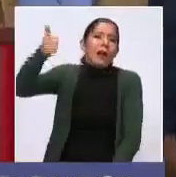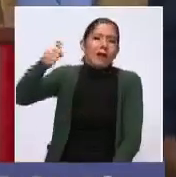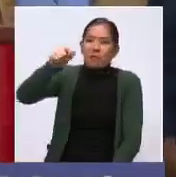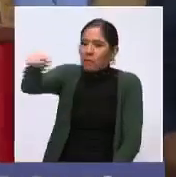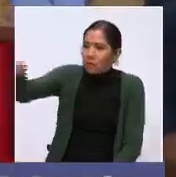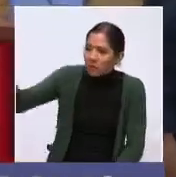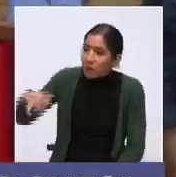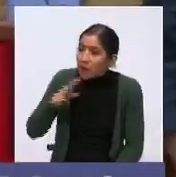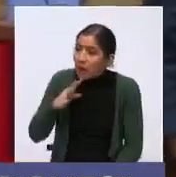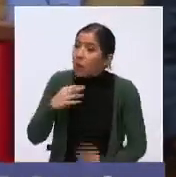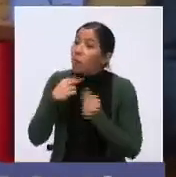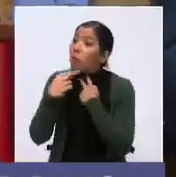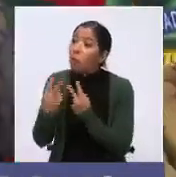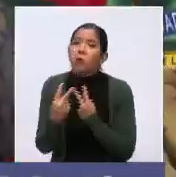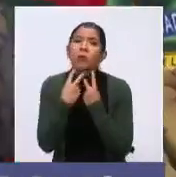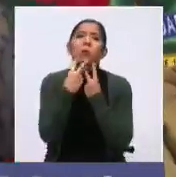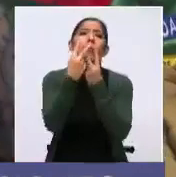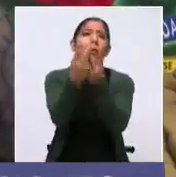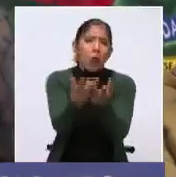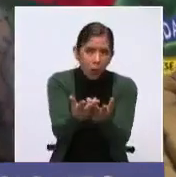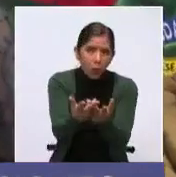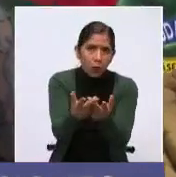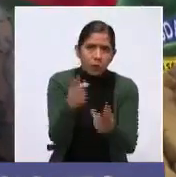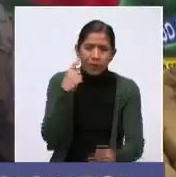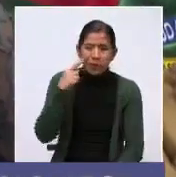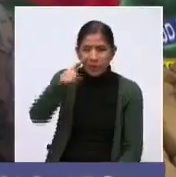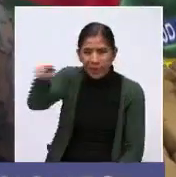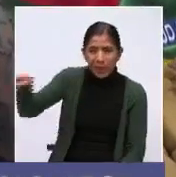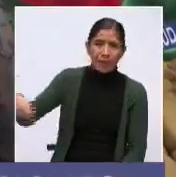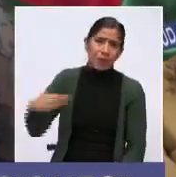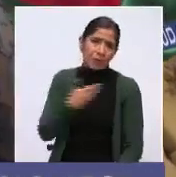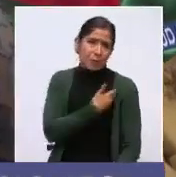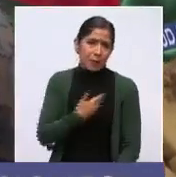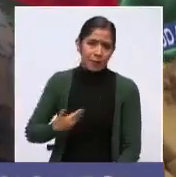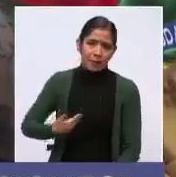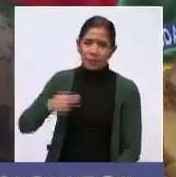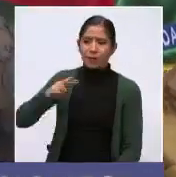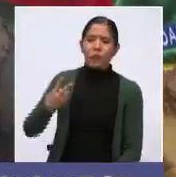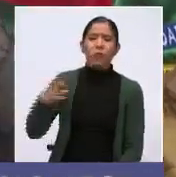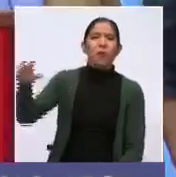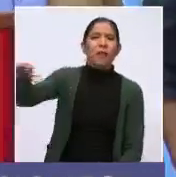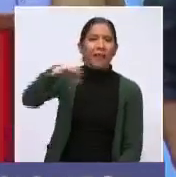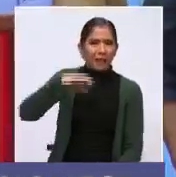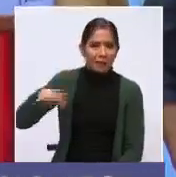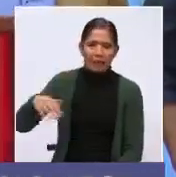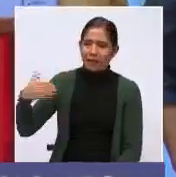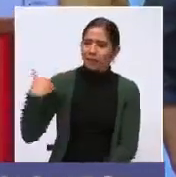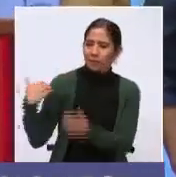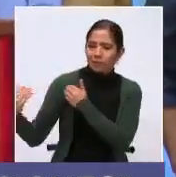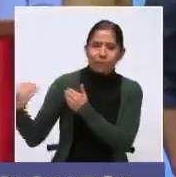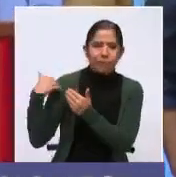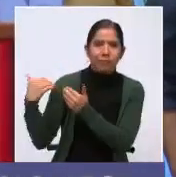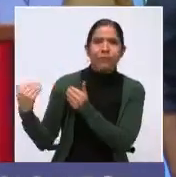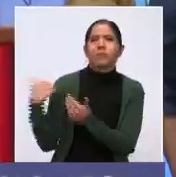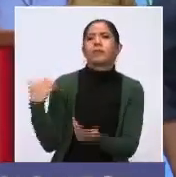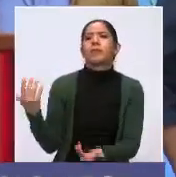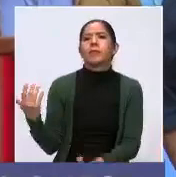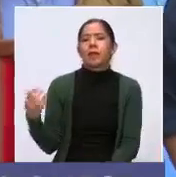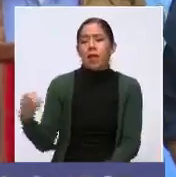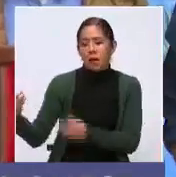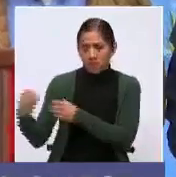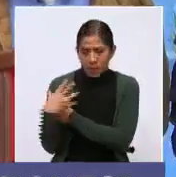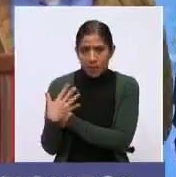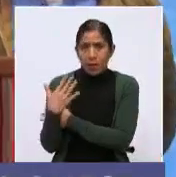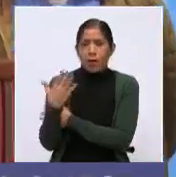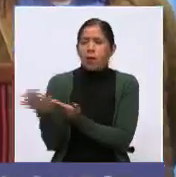la población. Son los presidentes que denuncian, son los presidentes que están llamados de atención con las urbanizaciones.